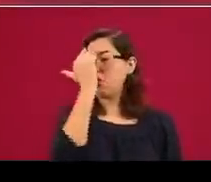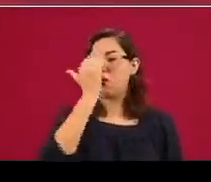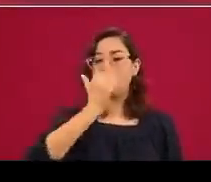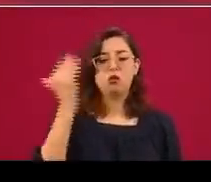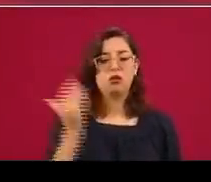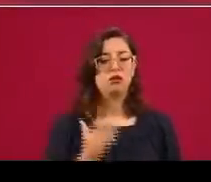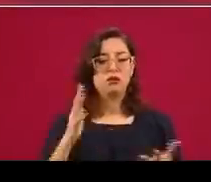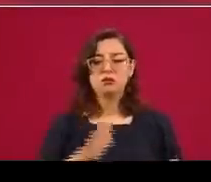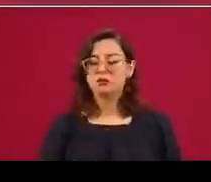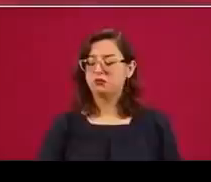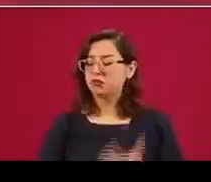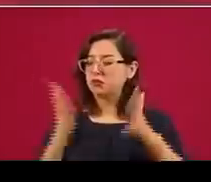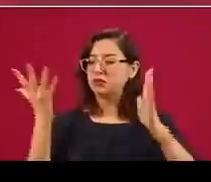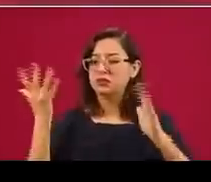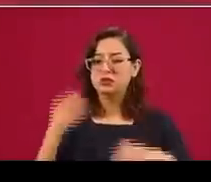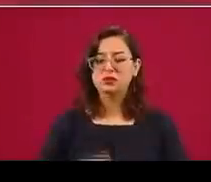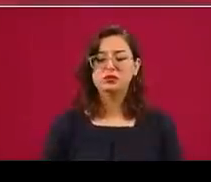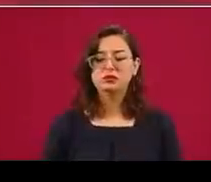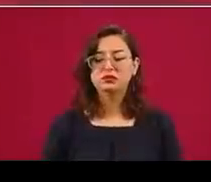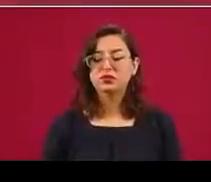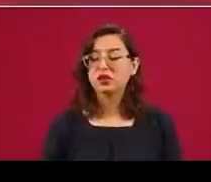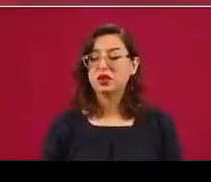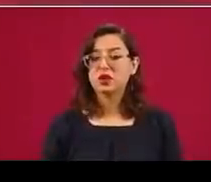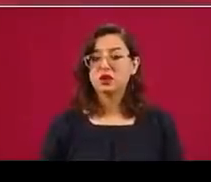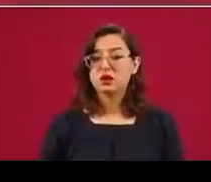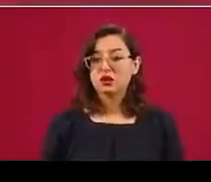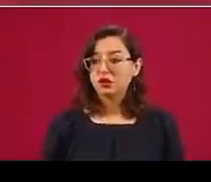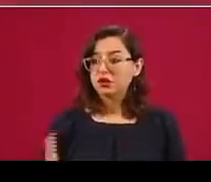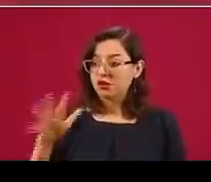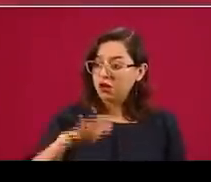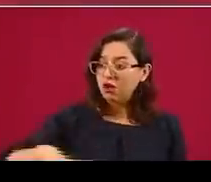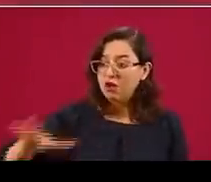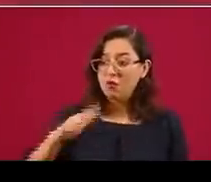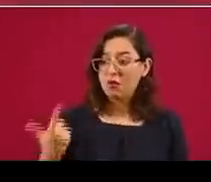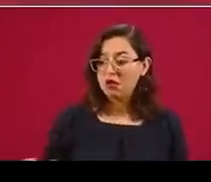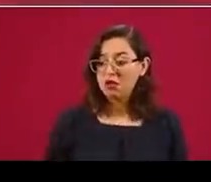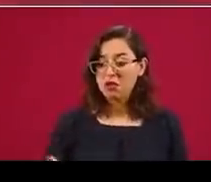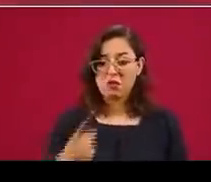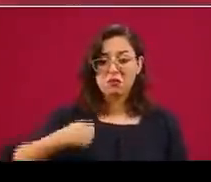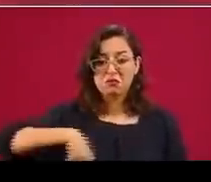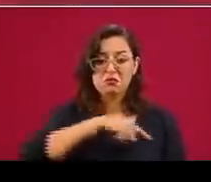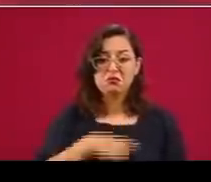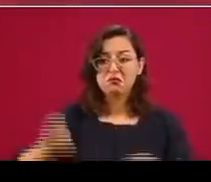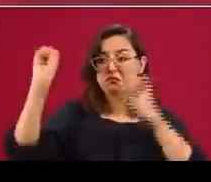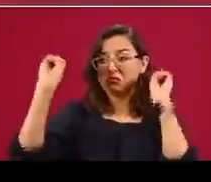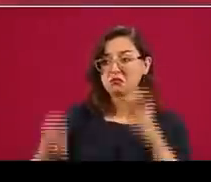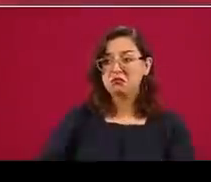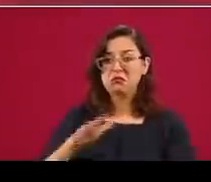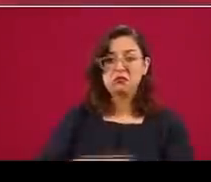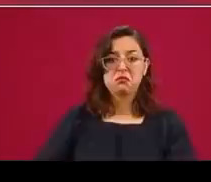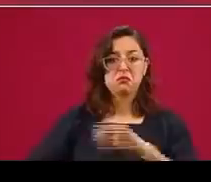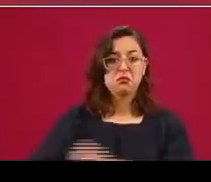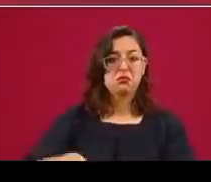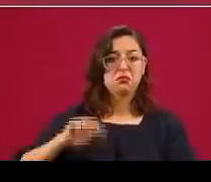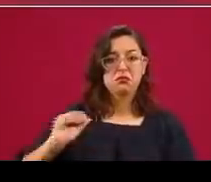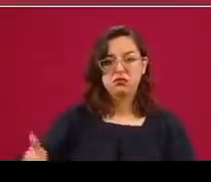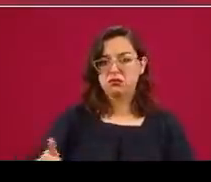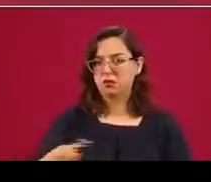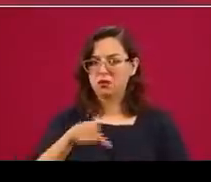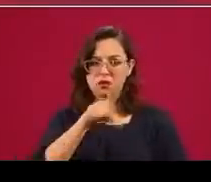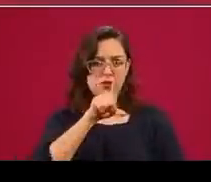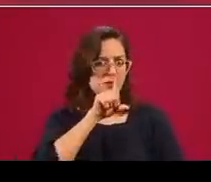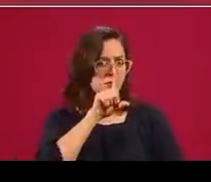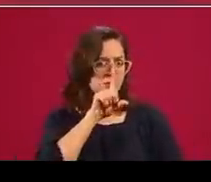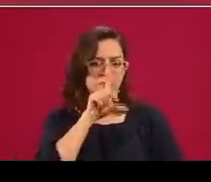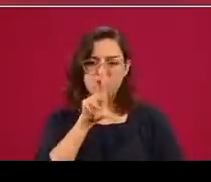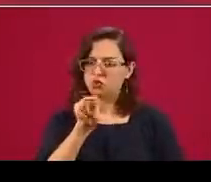No vamos nosotros a abandonar al pueblo de Guanajuato, ya lo hemos dicho, ayer lo